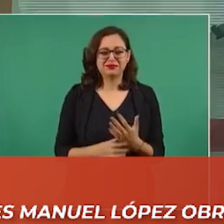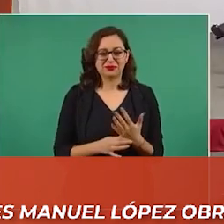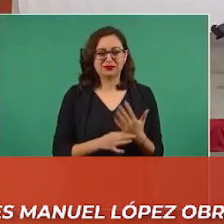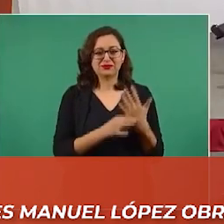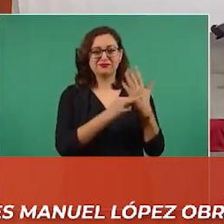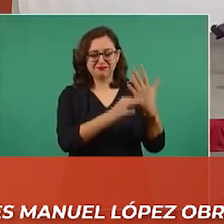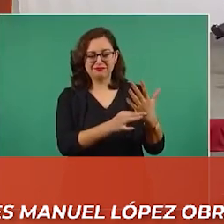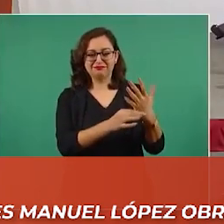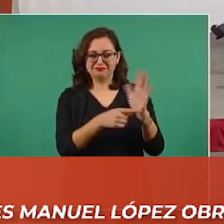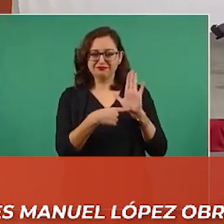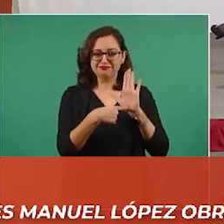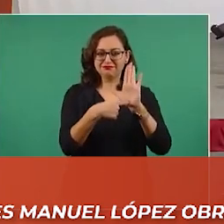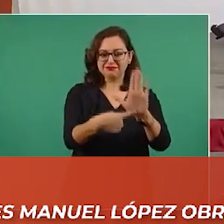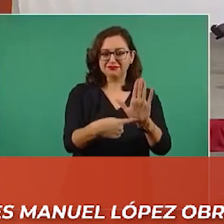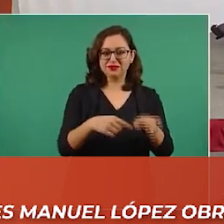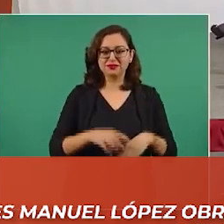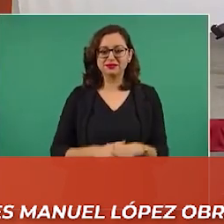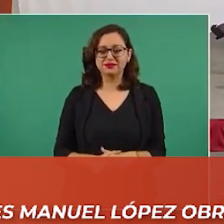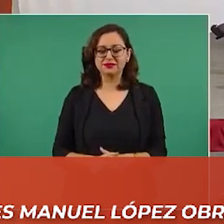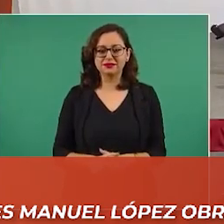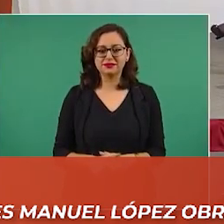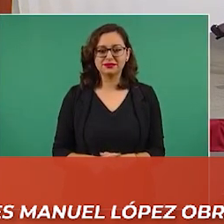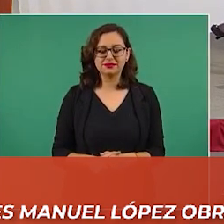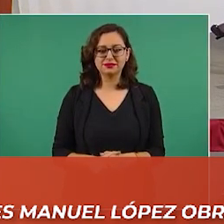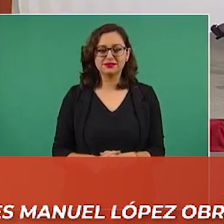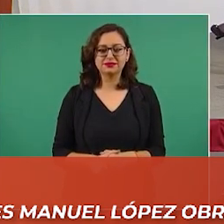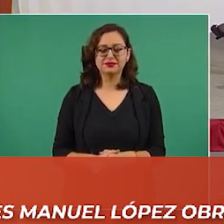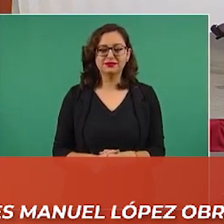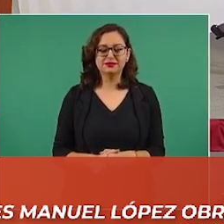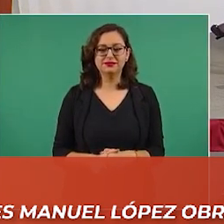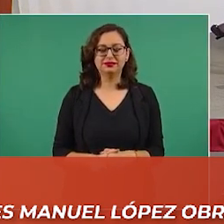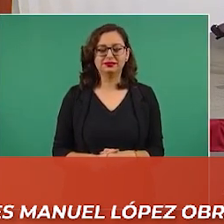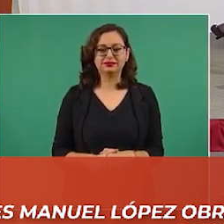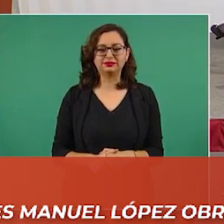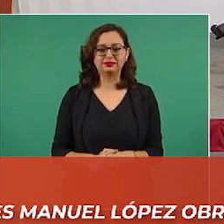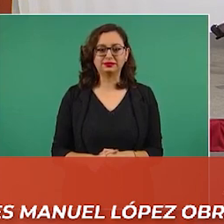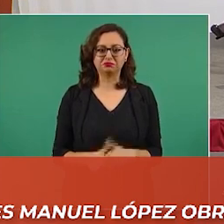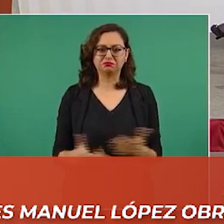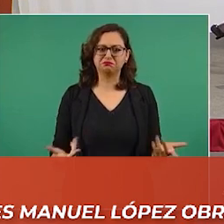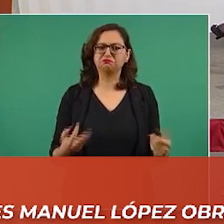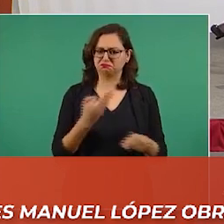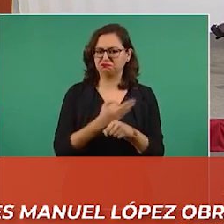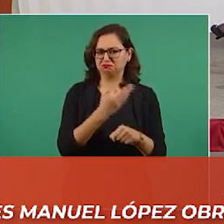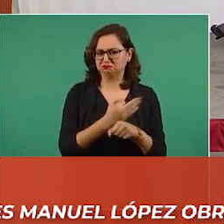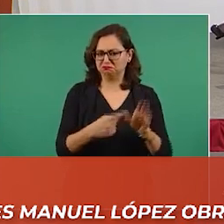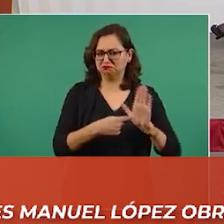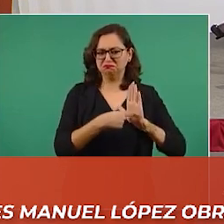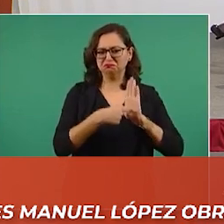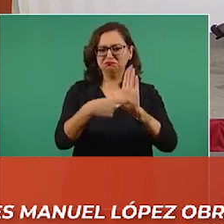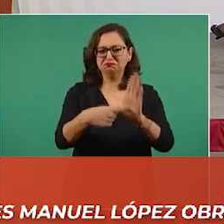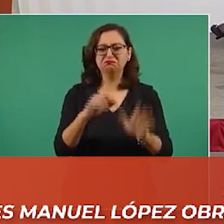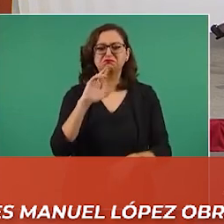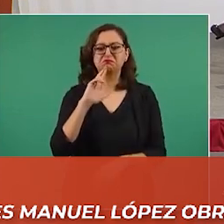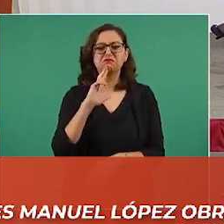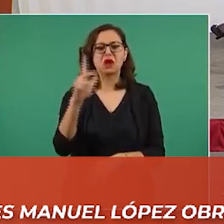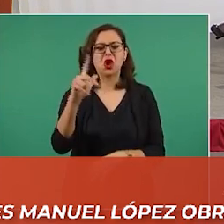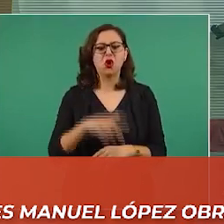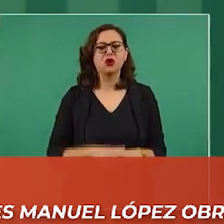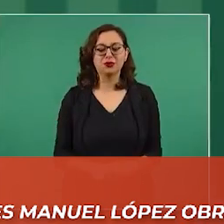Eso es lo que muestra. Es que vale más mostrar esto que